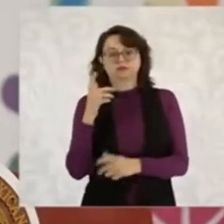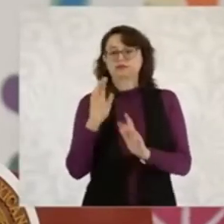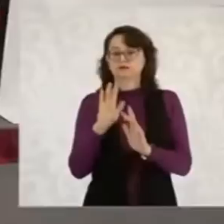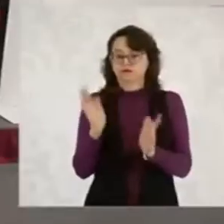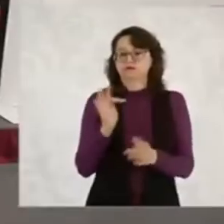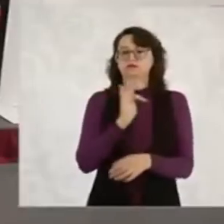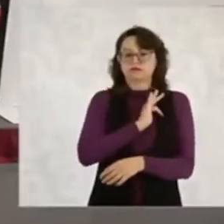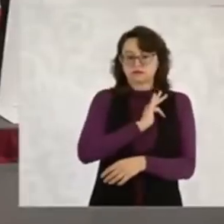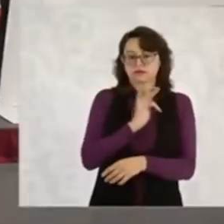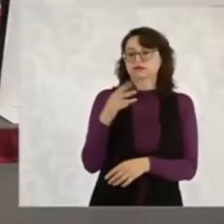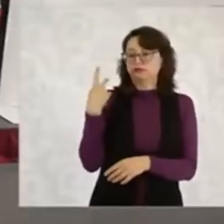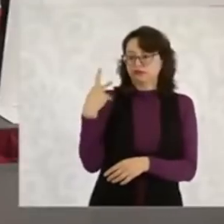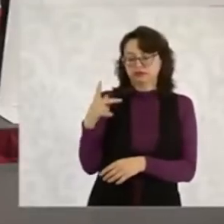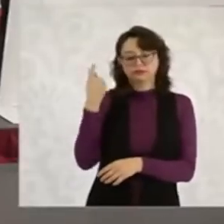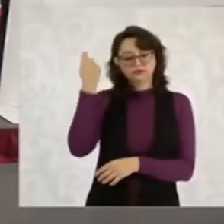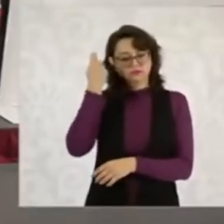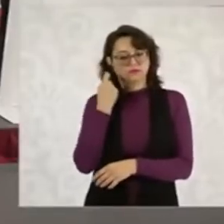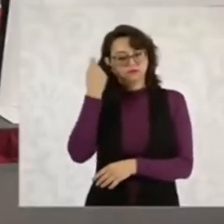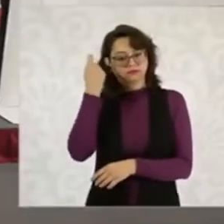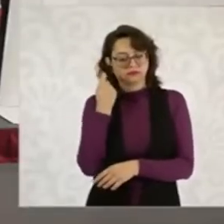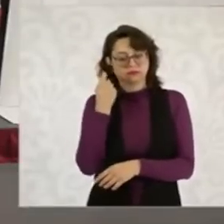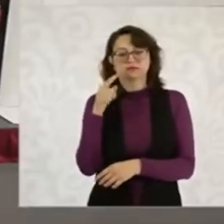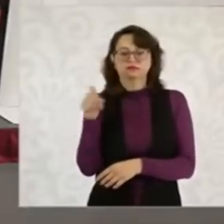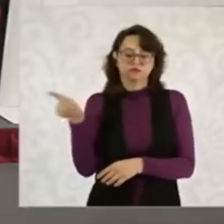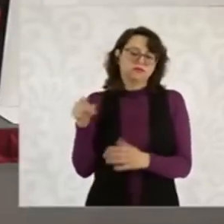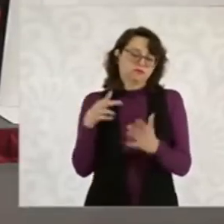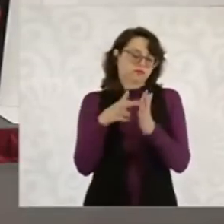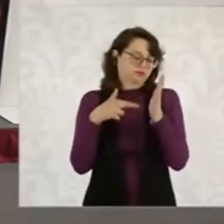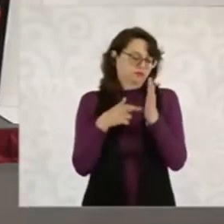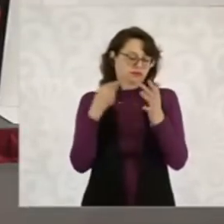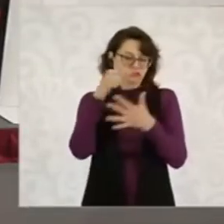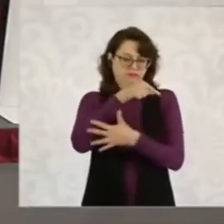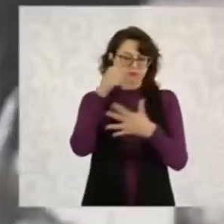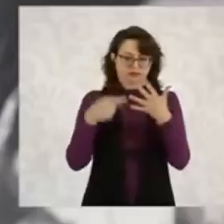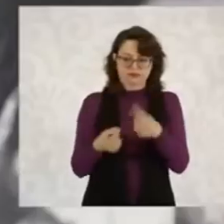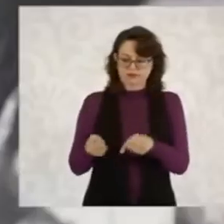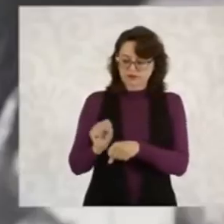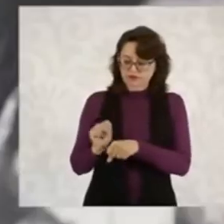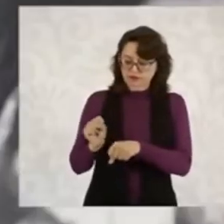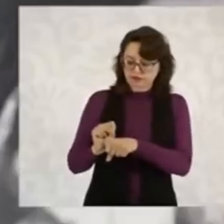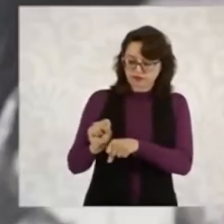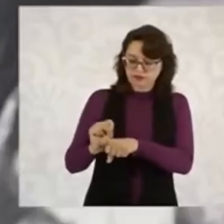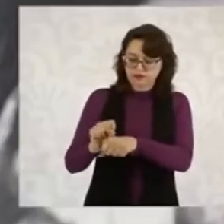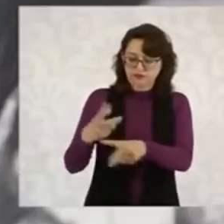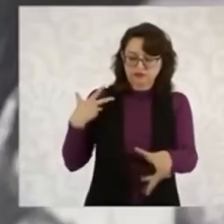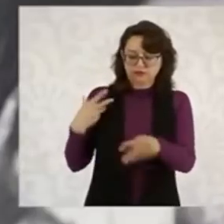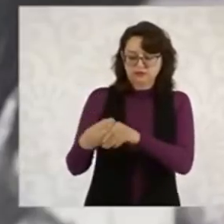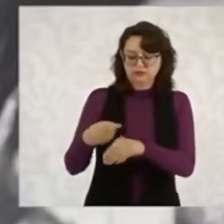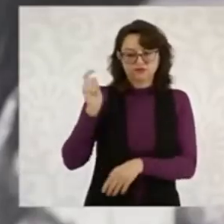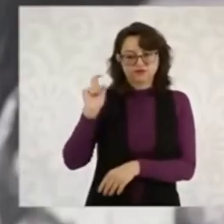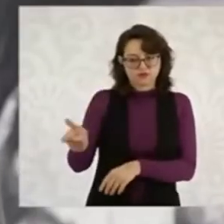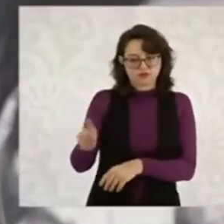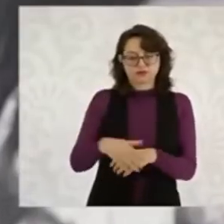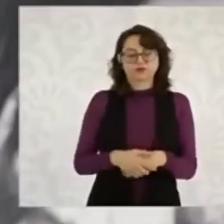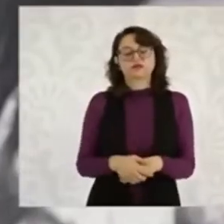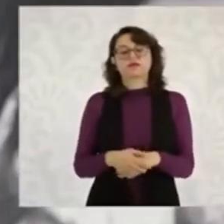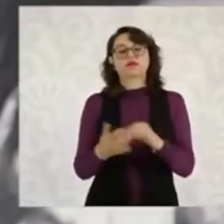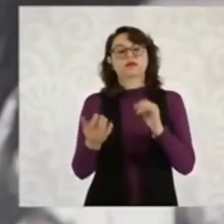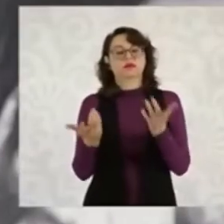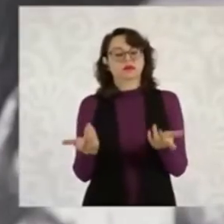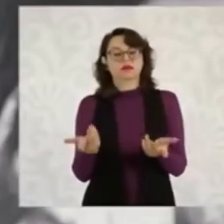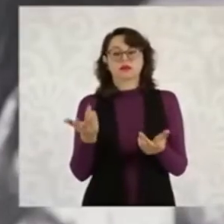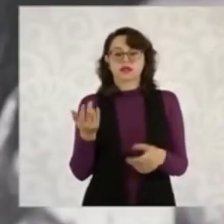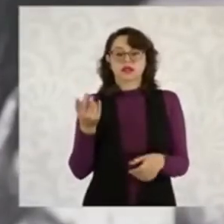retiro, tendrán derecho a una pensión siempre que cumplan con los requisitos de las semanas cotizadas. De igual manera, invalidez